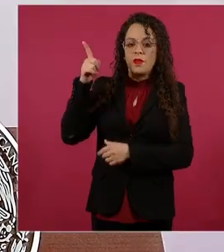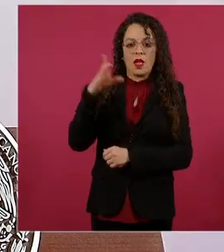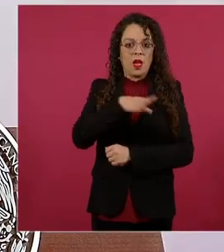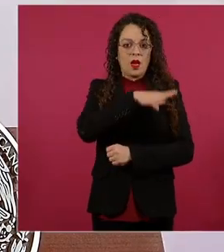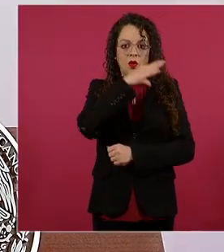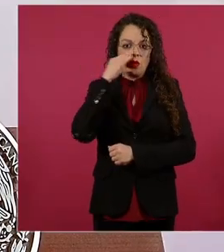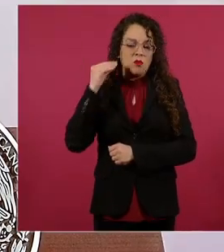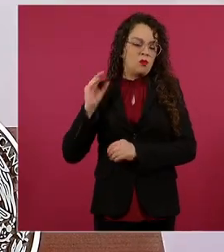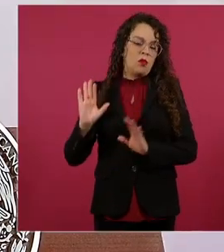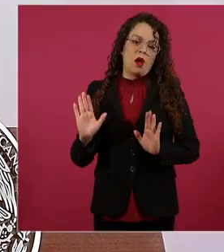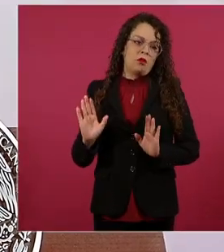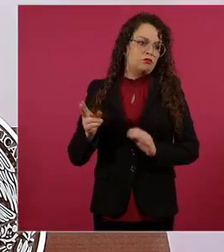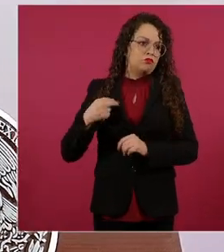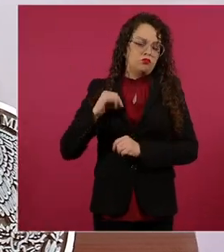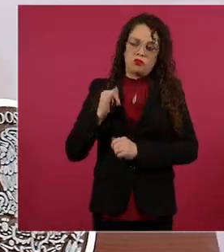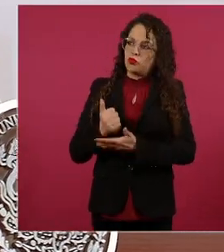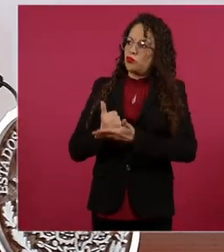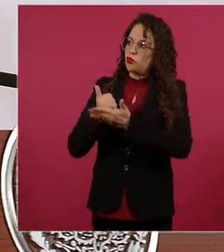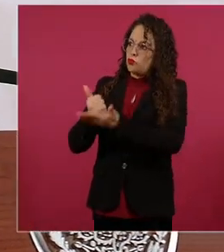entonces